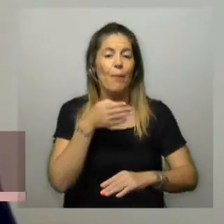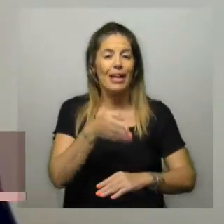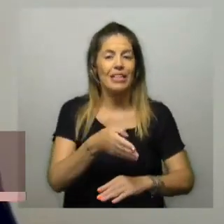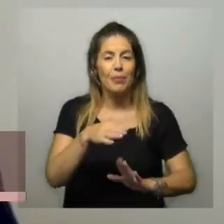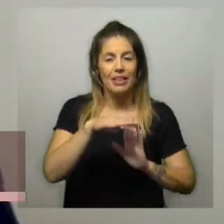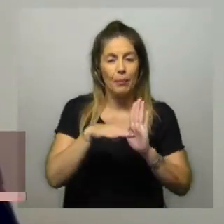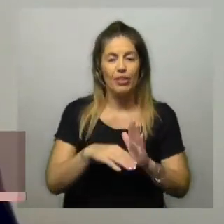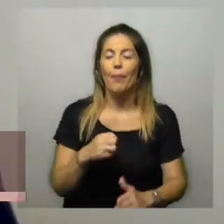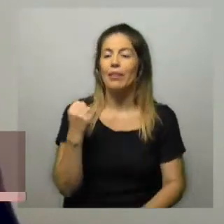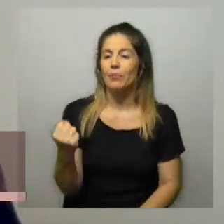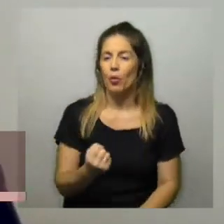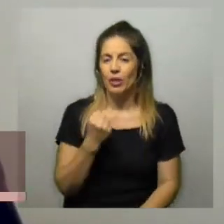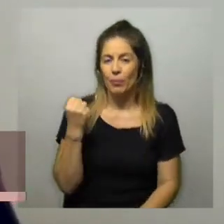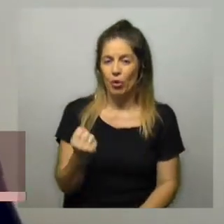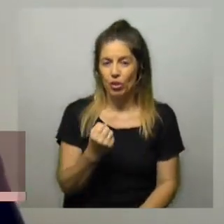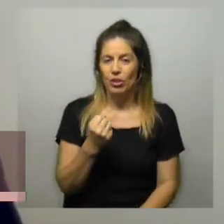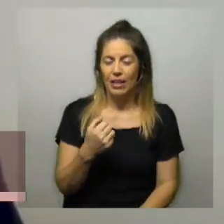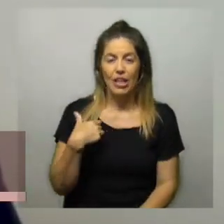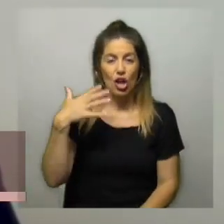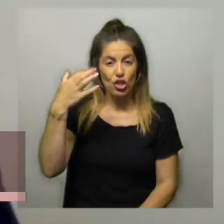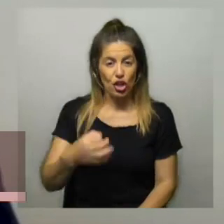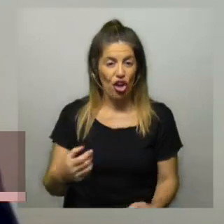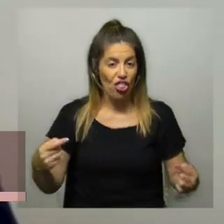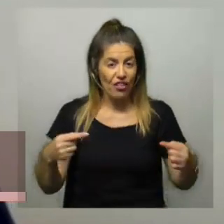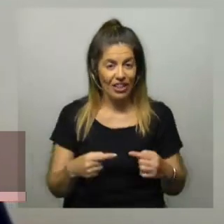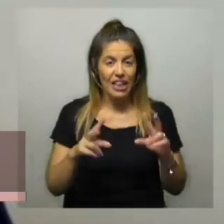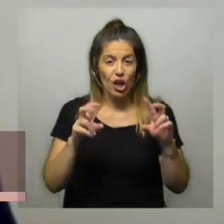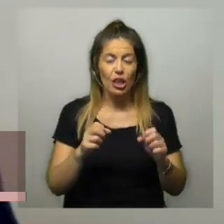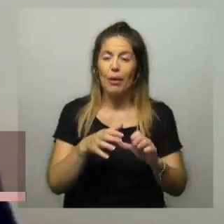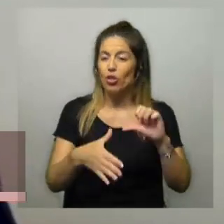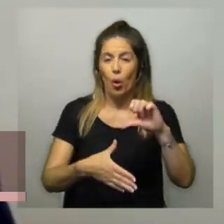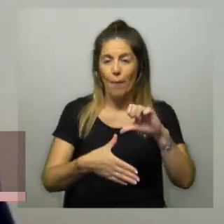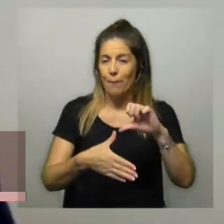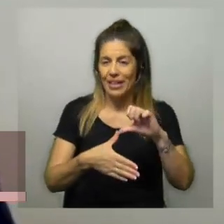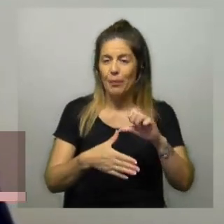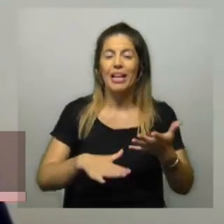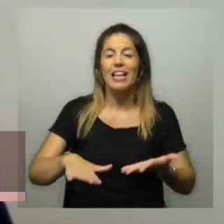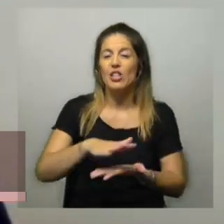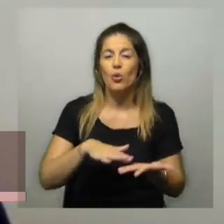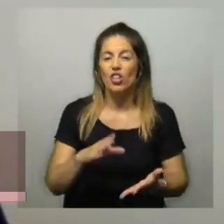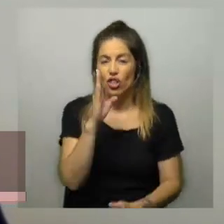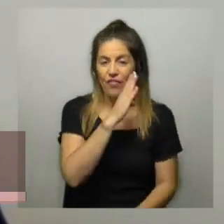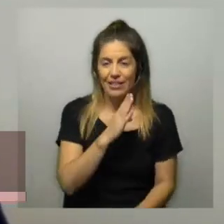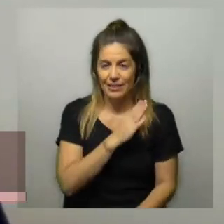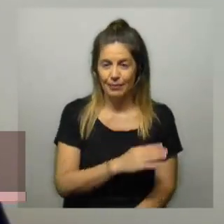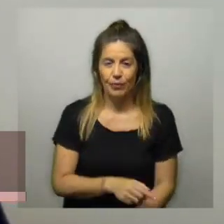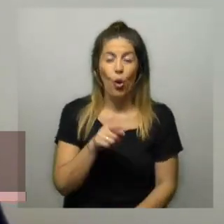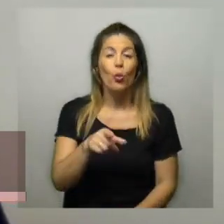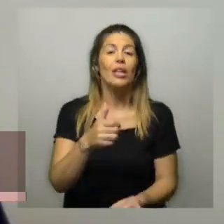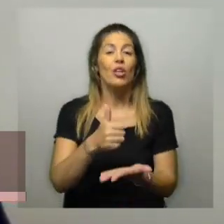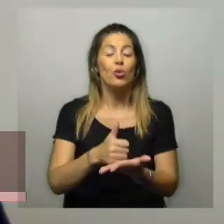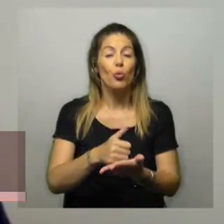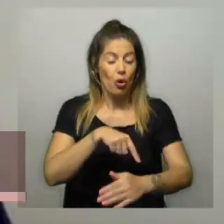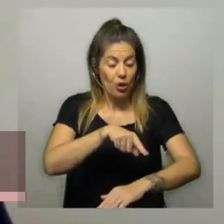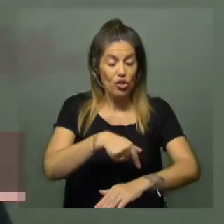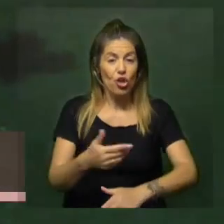Es muy importante, yo creo que debatirlo en toda América Latina, lo que está ocurriendo en Brasil. Usted estuvo hace unas horas